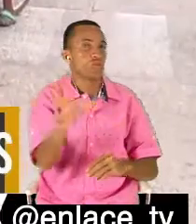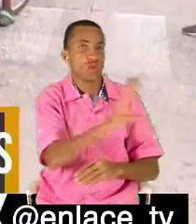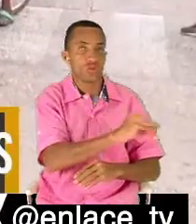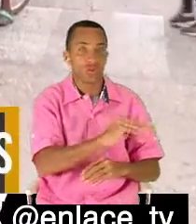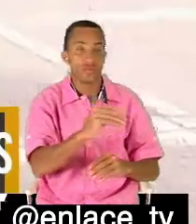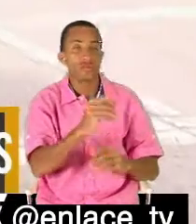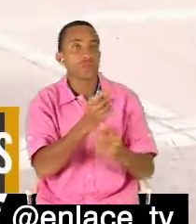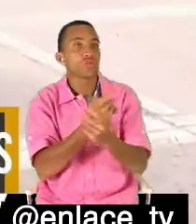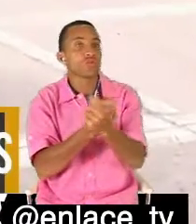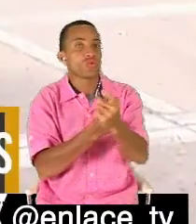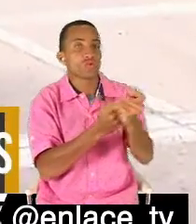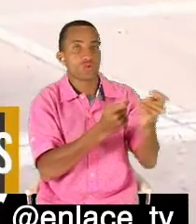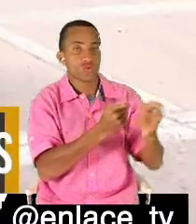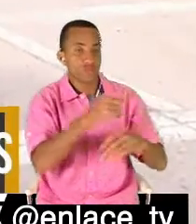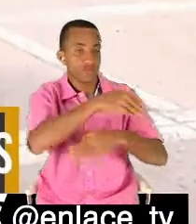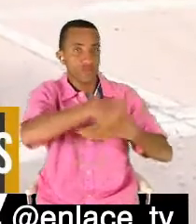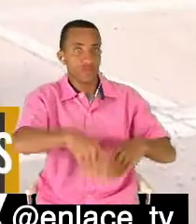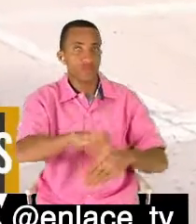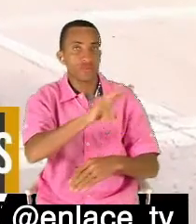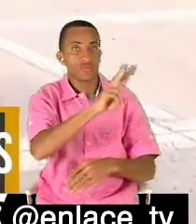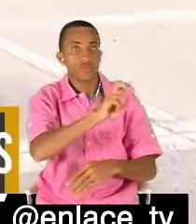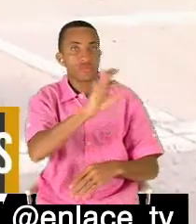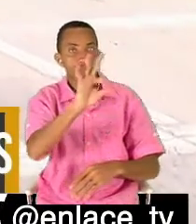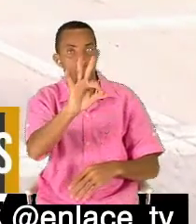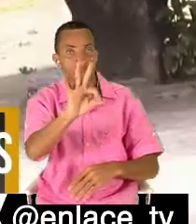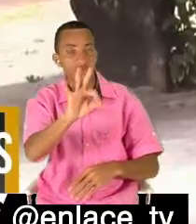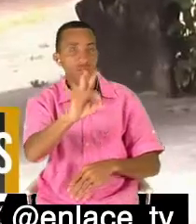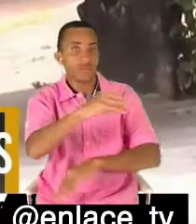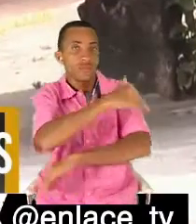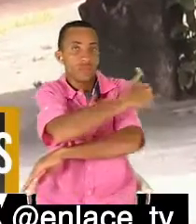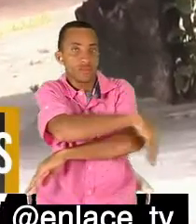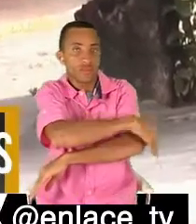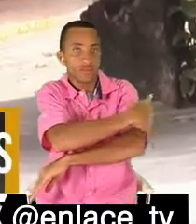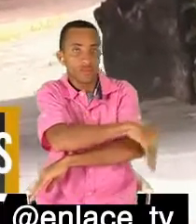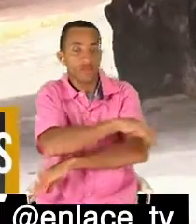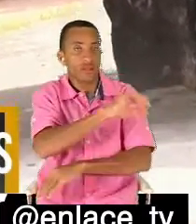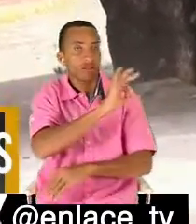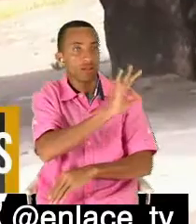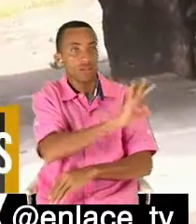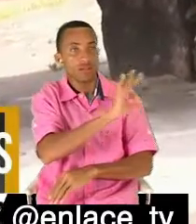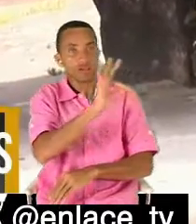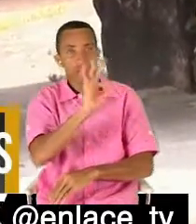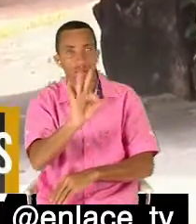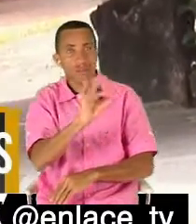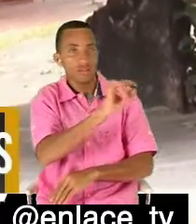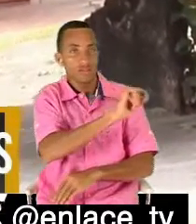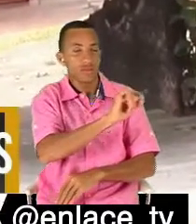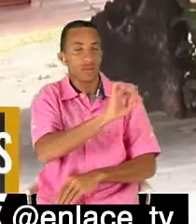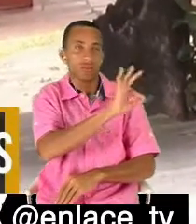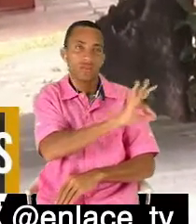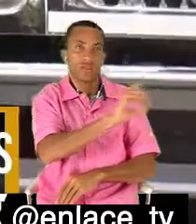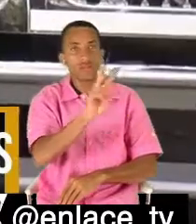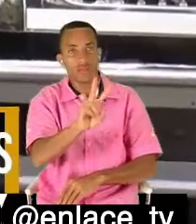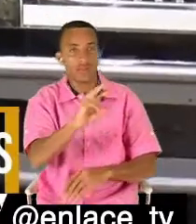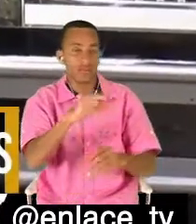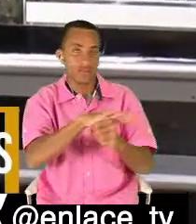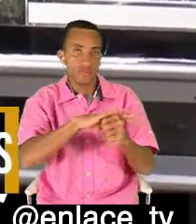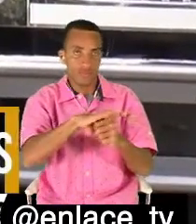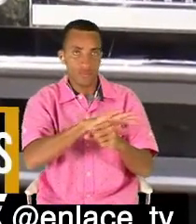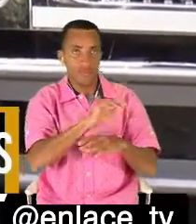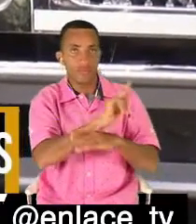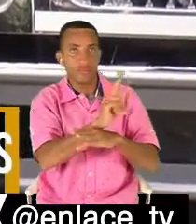alrededores de la calle 73 entre la carrera 33 y 32 del barrio La Floresta. Bien, teniente, muchas